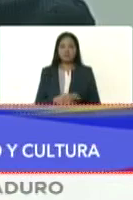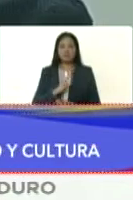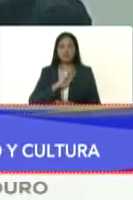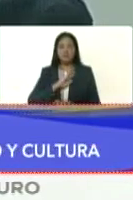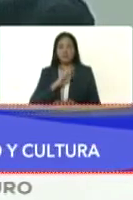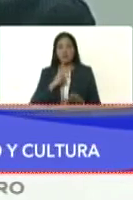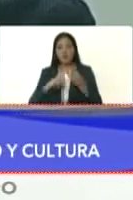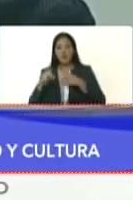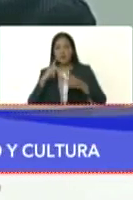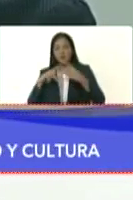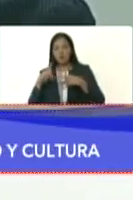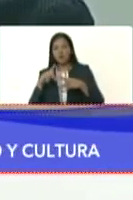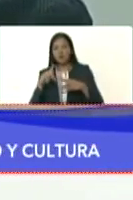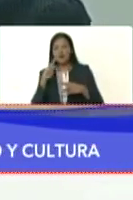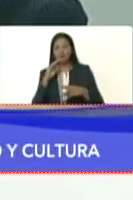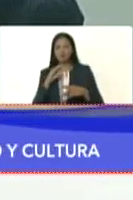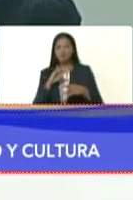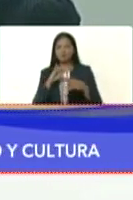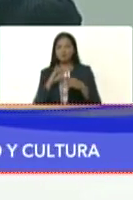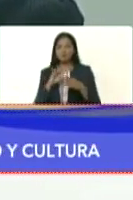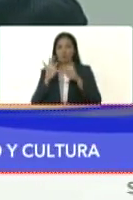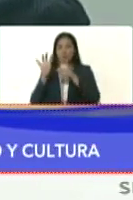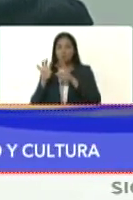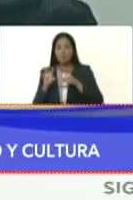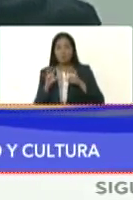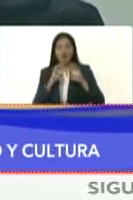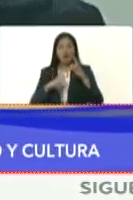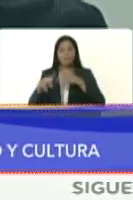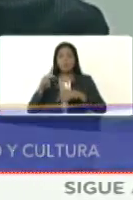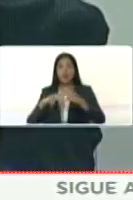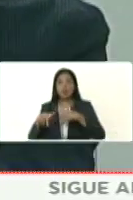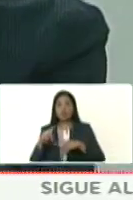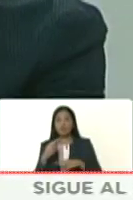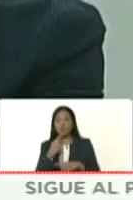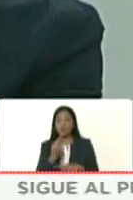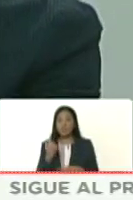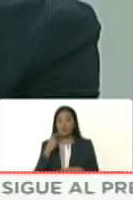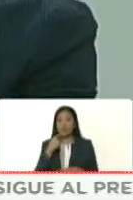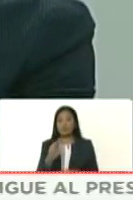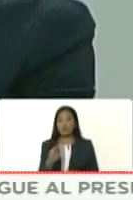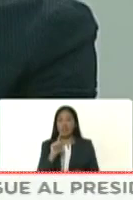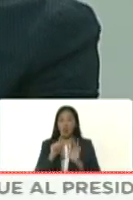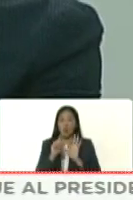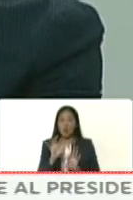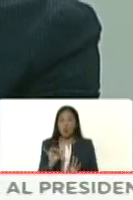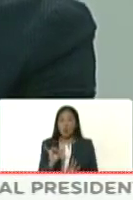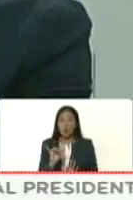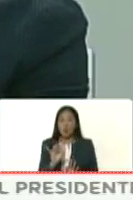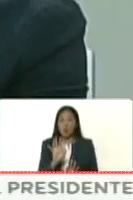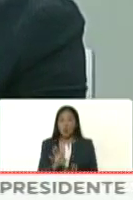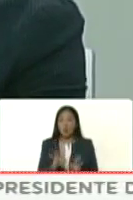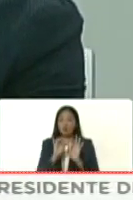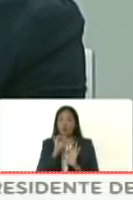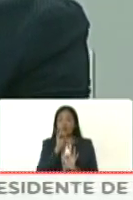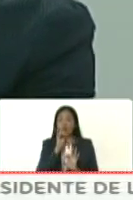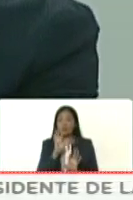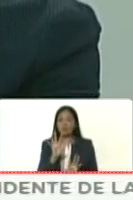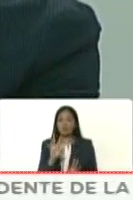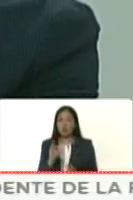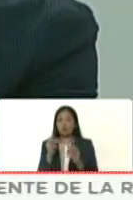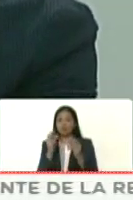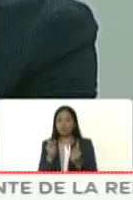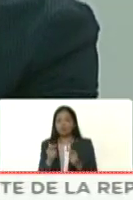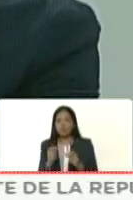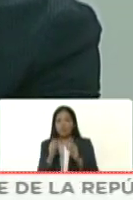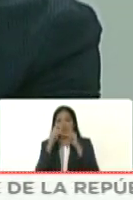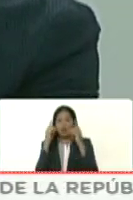muchísimo menos en un juego político democrático. Tengo que decir que me acaba de llegar unos datos muy frescos hace unos minutos